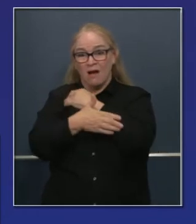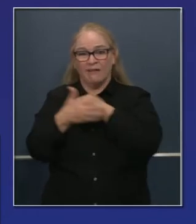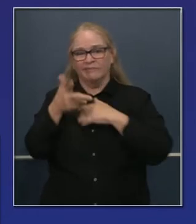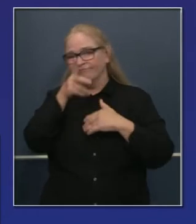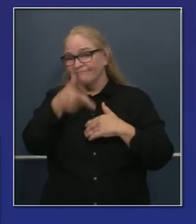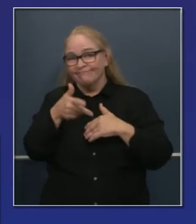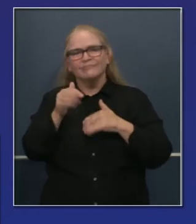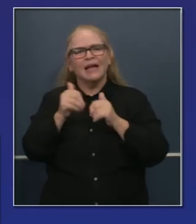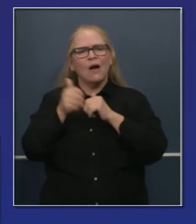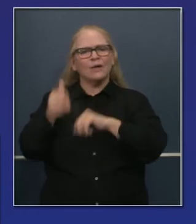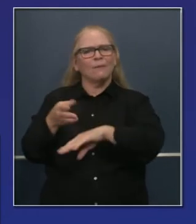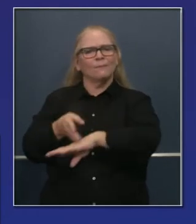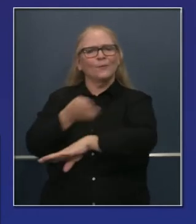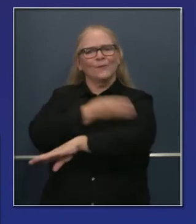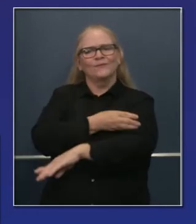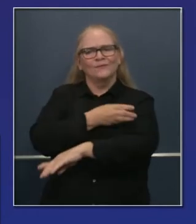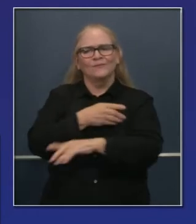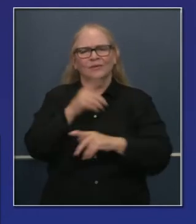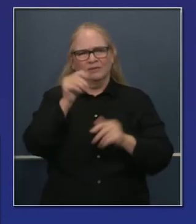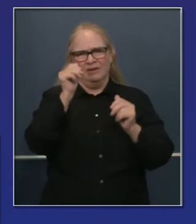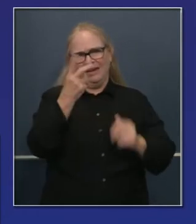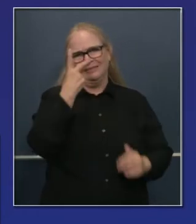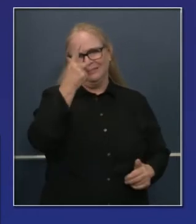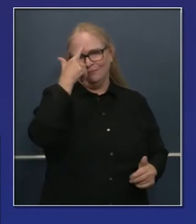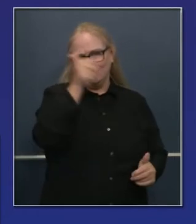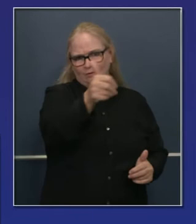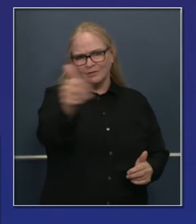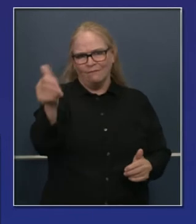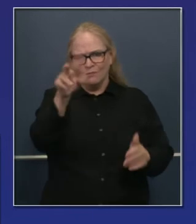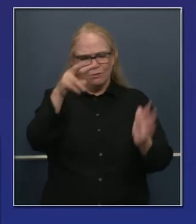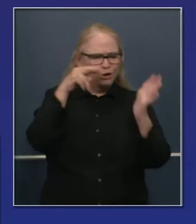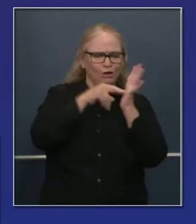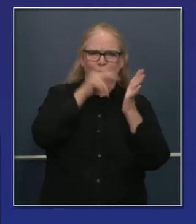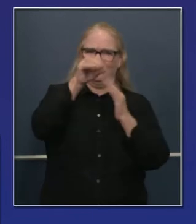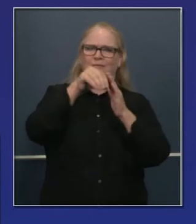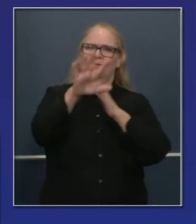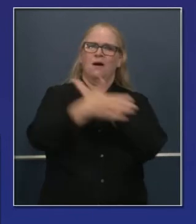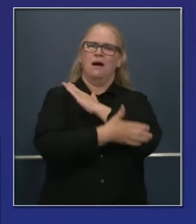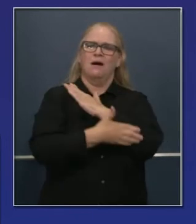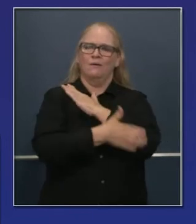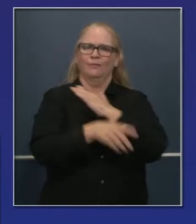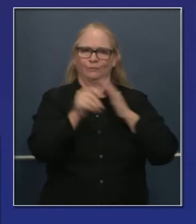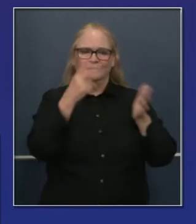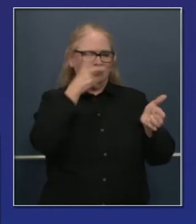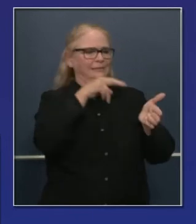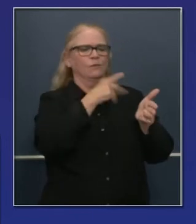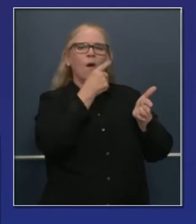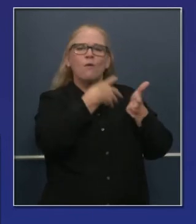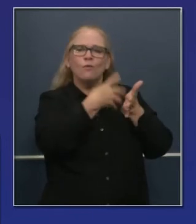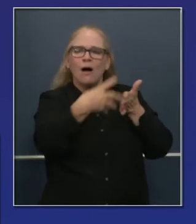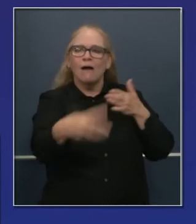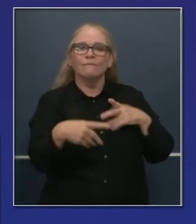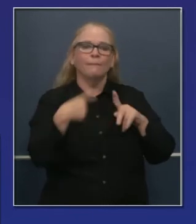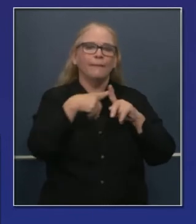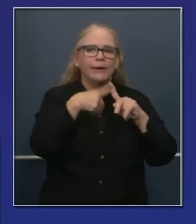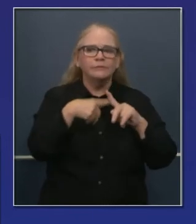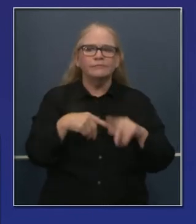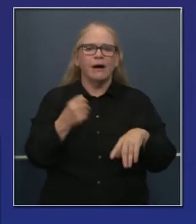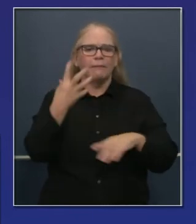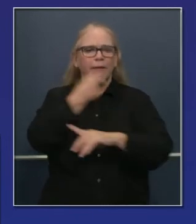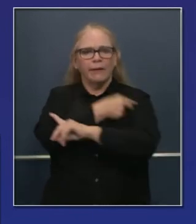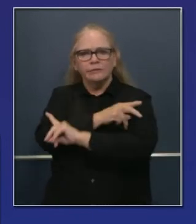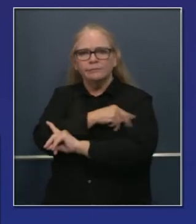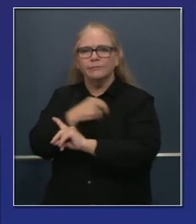su condado y darse una idea en base a las líneas de tendencia las alentadoras en bajas de hospitalización